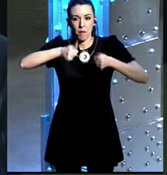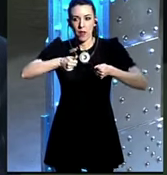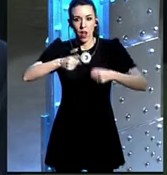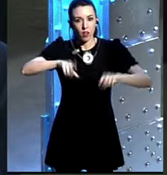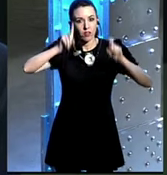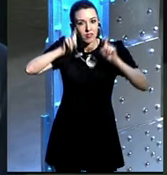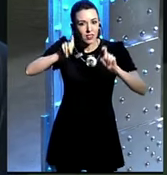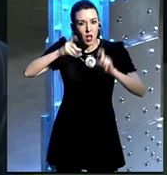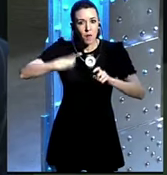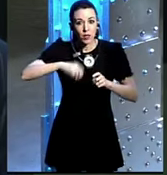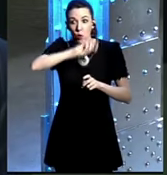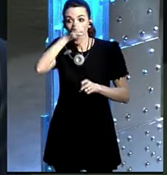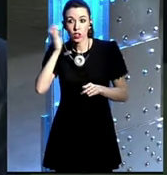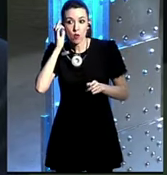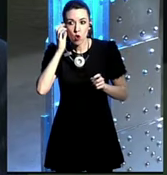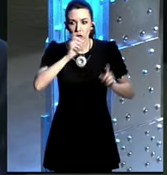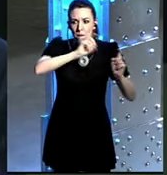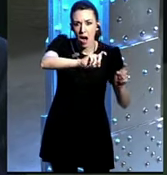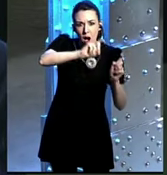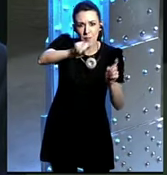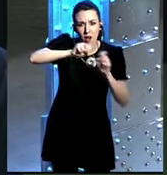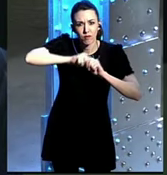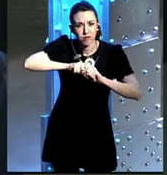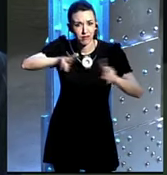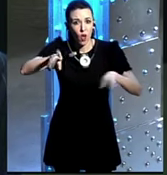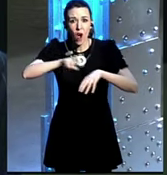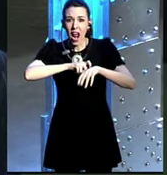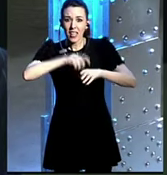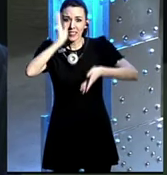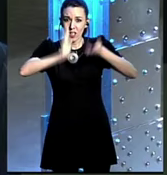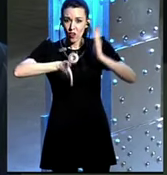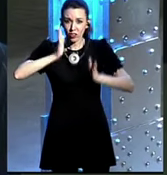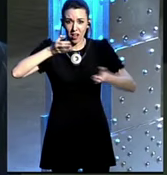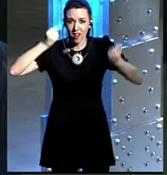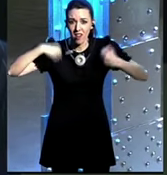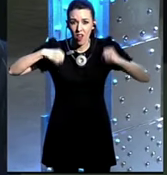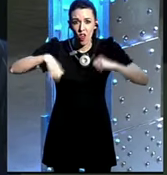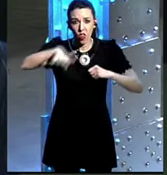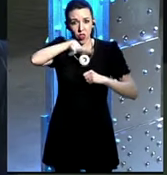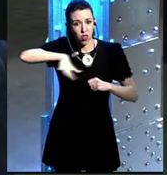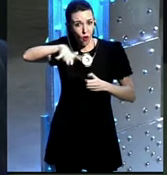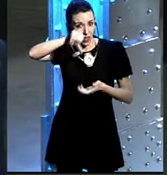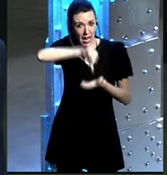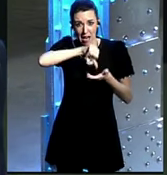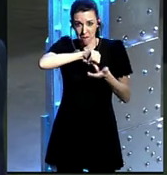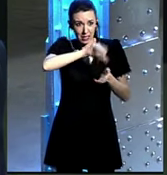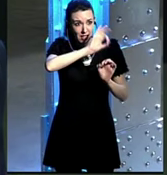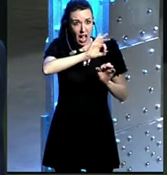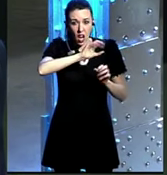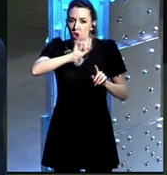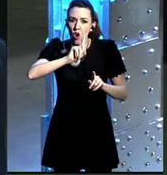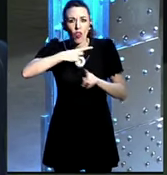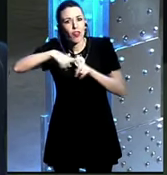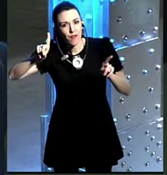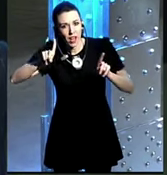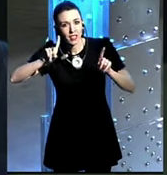a enseñarle lo mismo a otras mujeres. ¿Es esto lo mismo que la psicoterapia, que lo que practicamos en las capitales occidentales? No, es